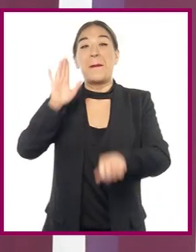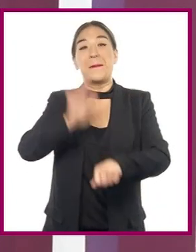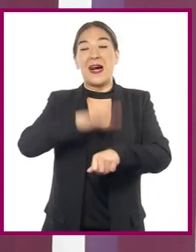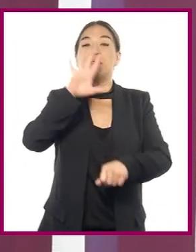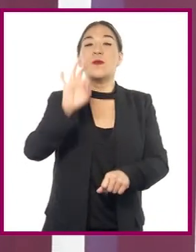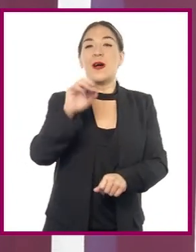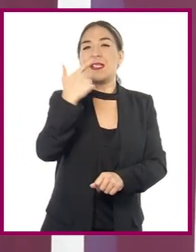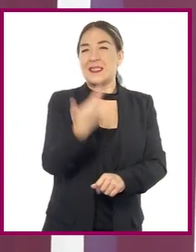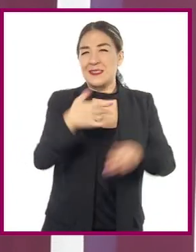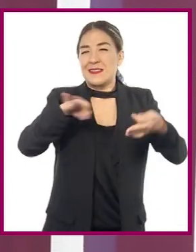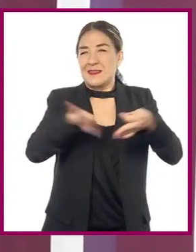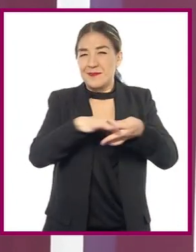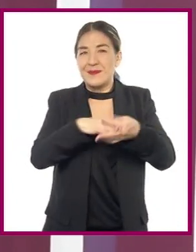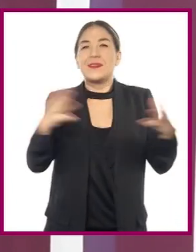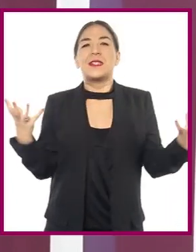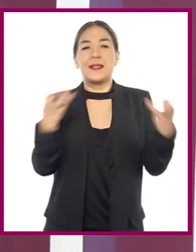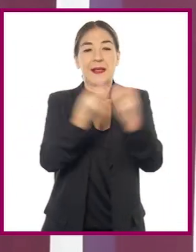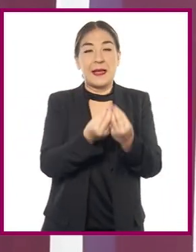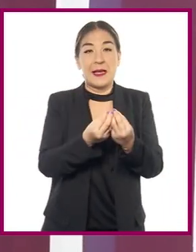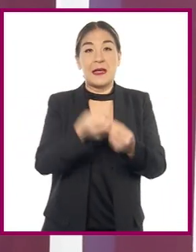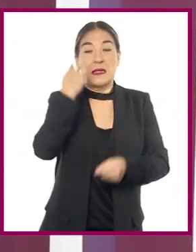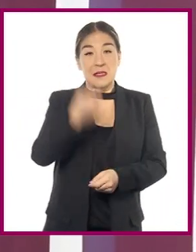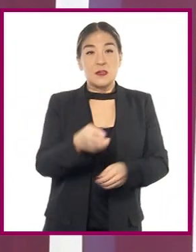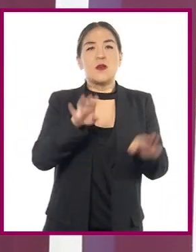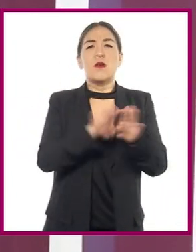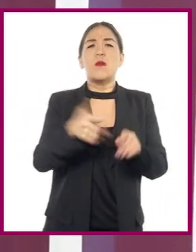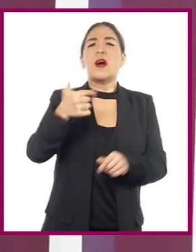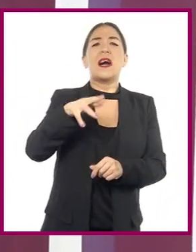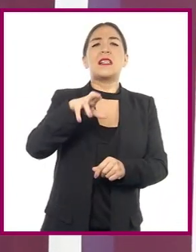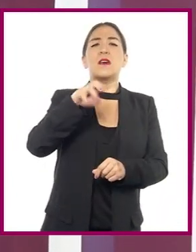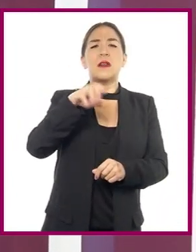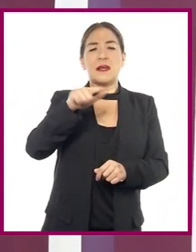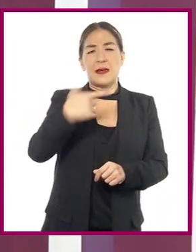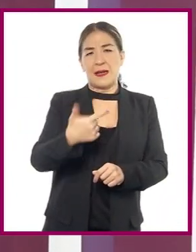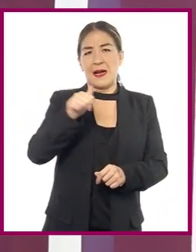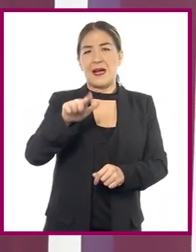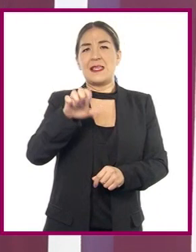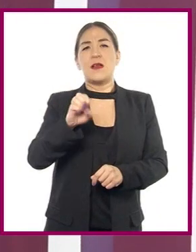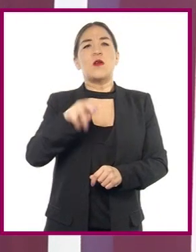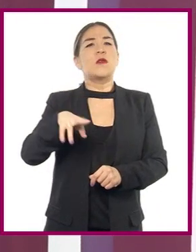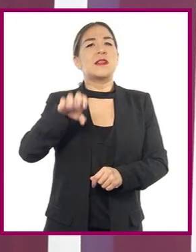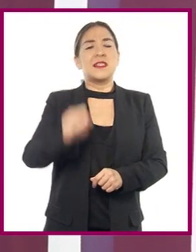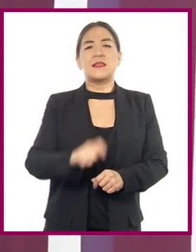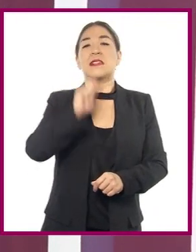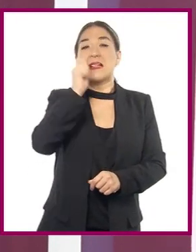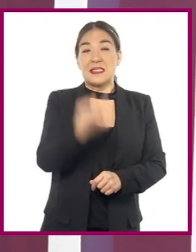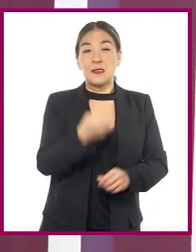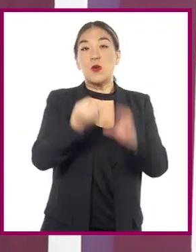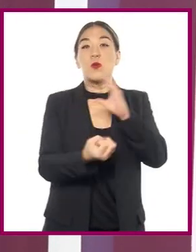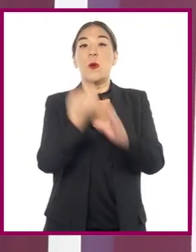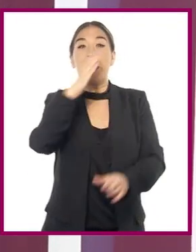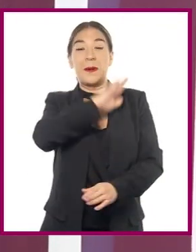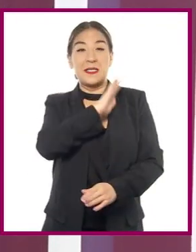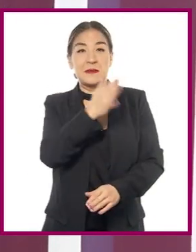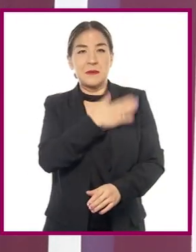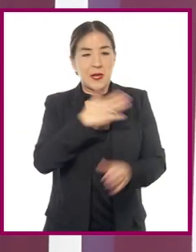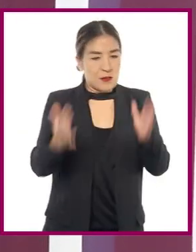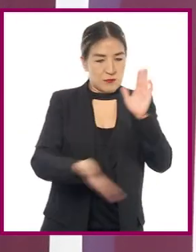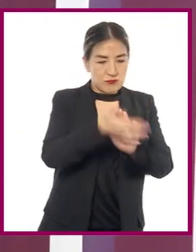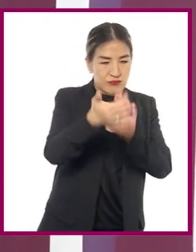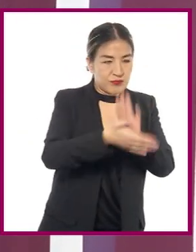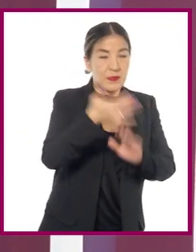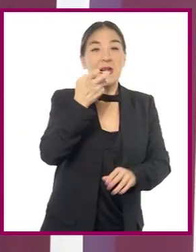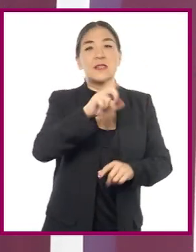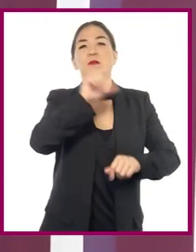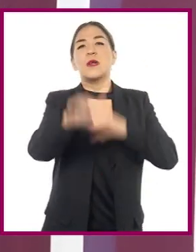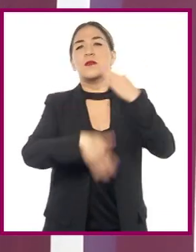aproximadamente. En un principio, los galeones se construían en Nueva España, pero con el paso del tiempo se comenzaron a